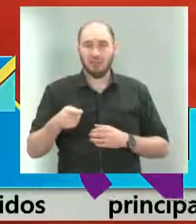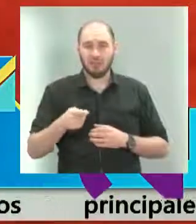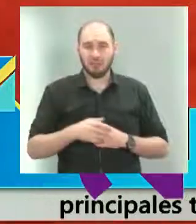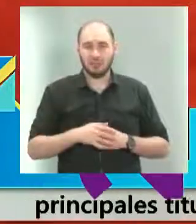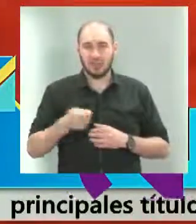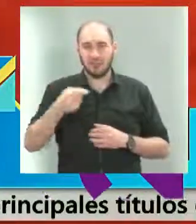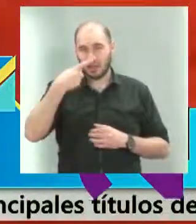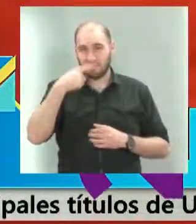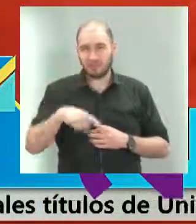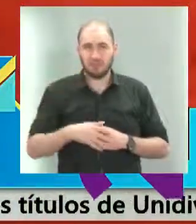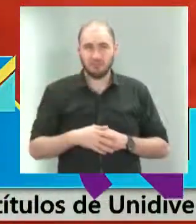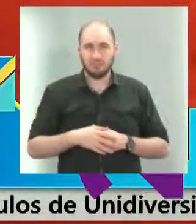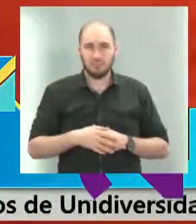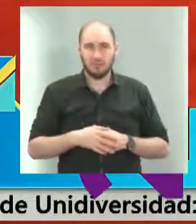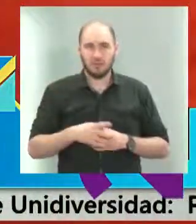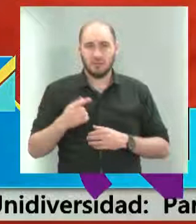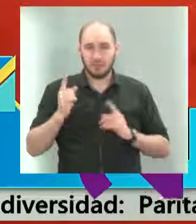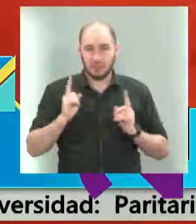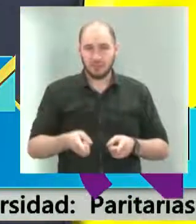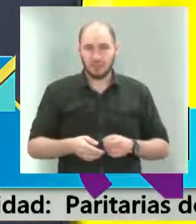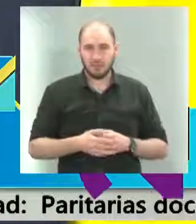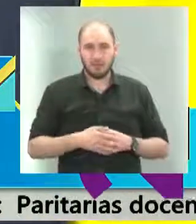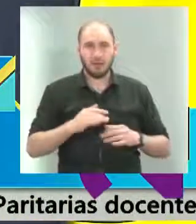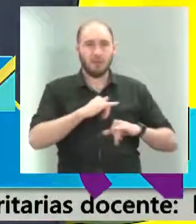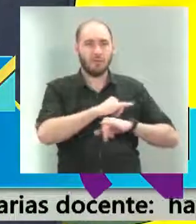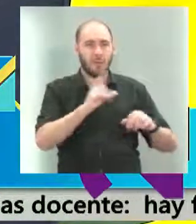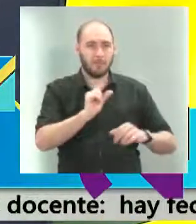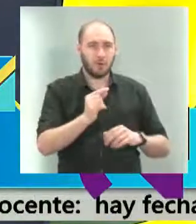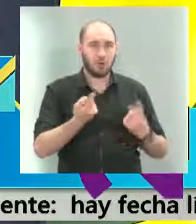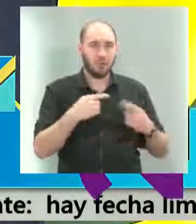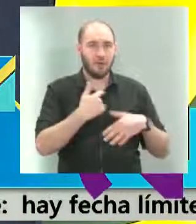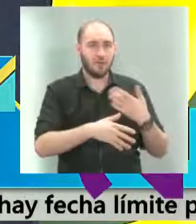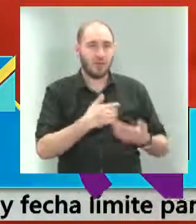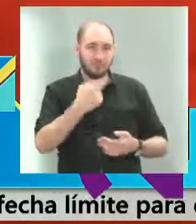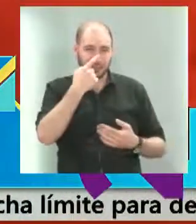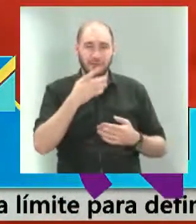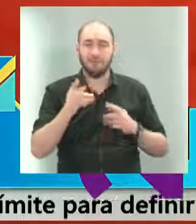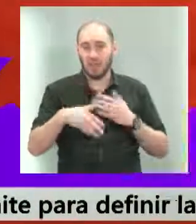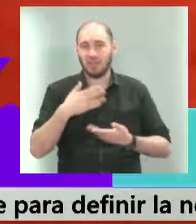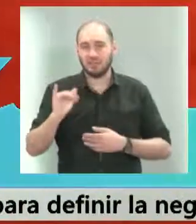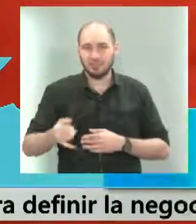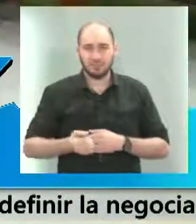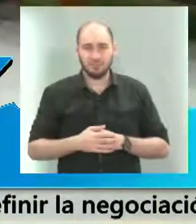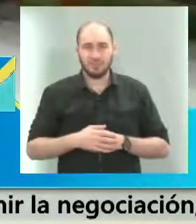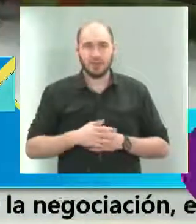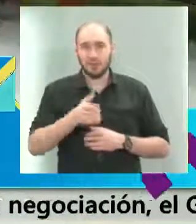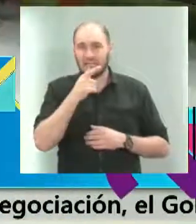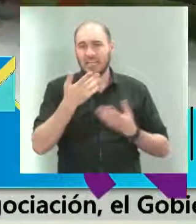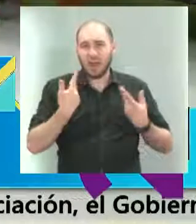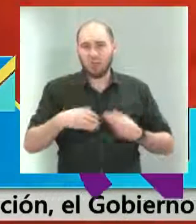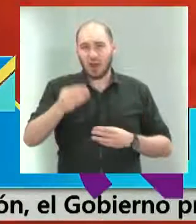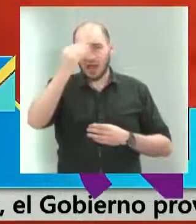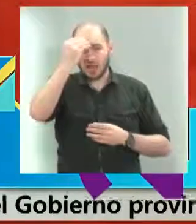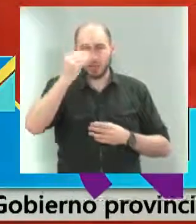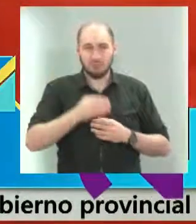final, bueno, claro, bueno, también pasó. No tuvo la trascendencia esto, pero es violencia al fin, ¿no? Pero es violencia al fin, por eso digo, vamos como naturalizando.